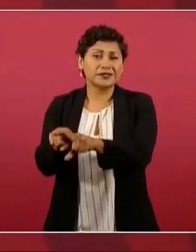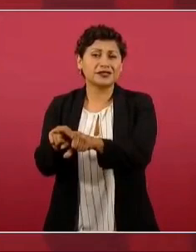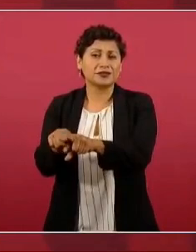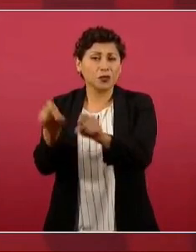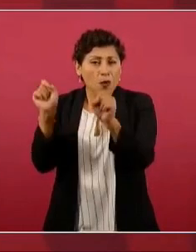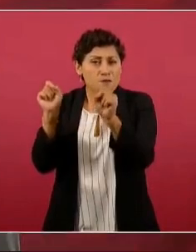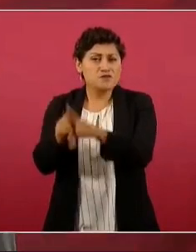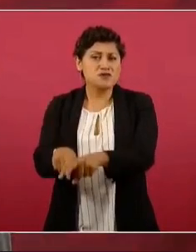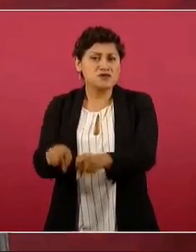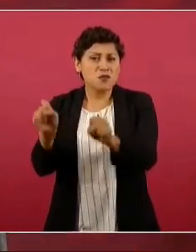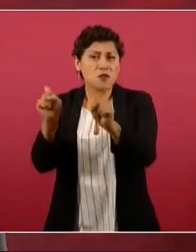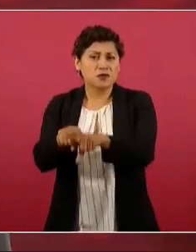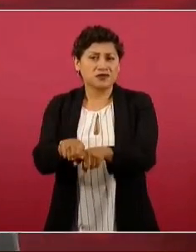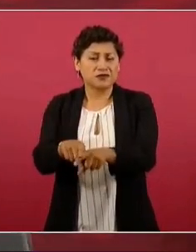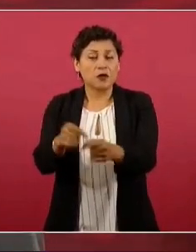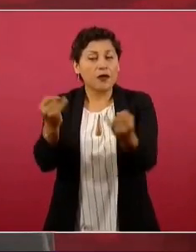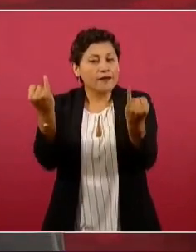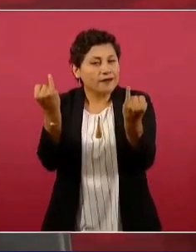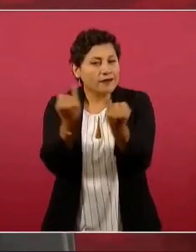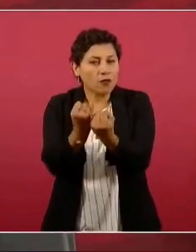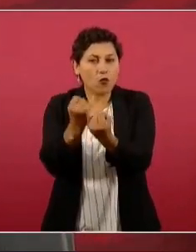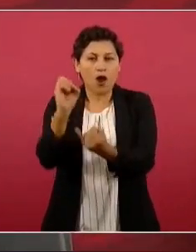Incluso la ONU,